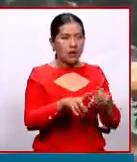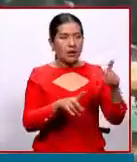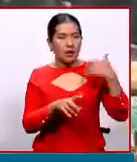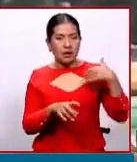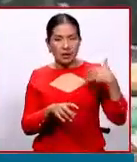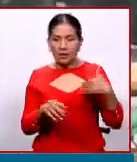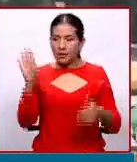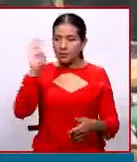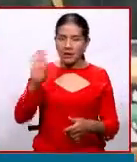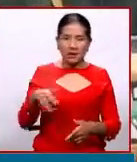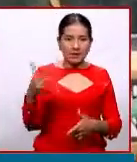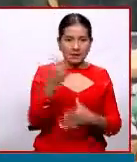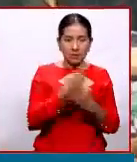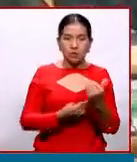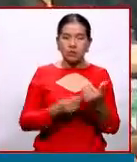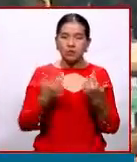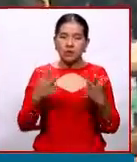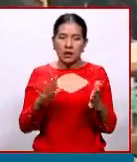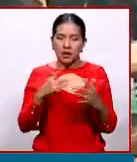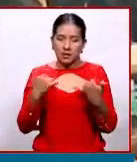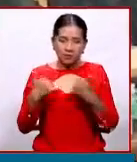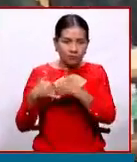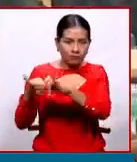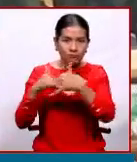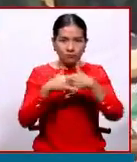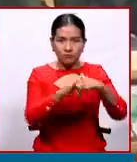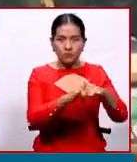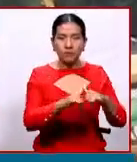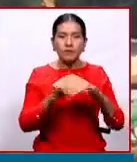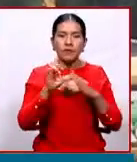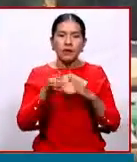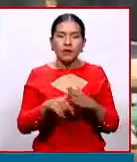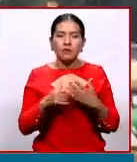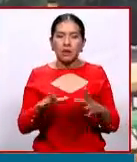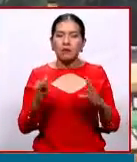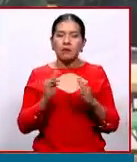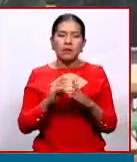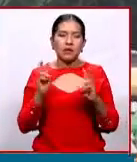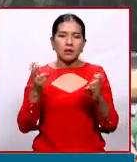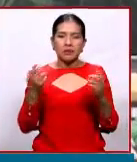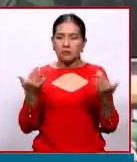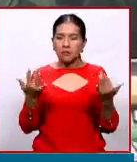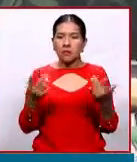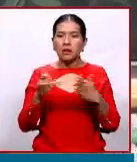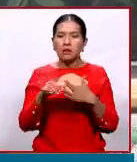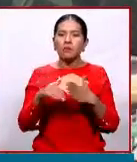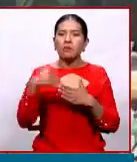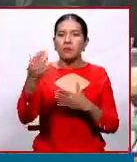Brasil con los clientes Enarsa y Petrobras respectivamente, a tener